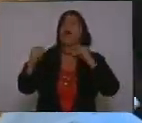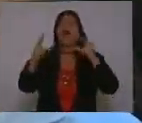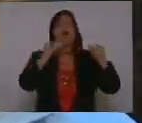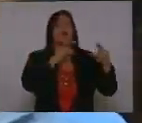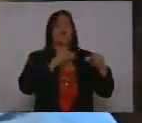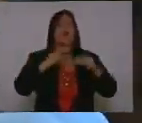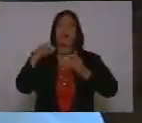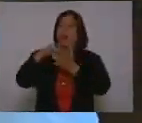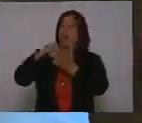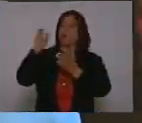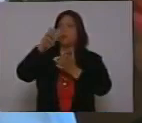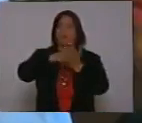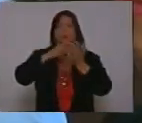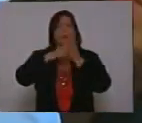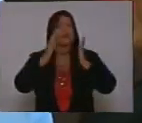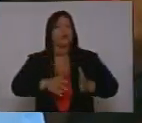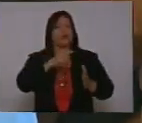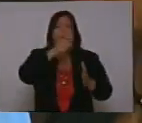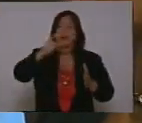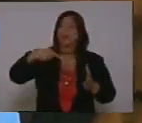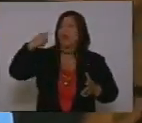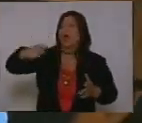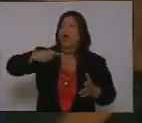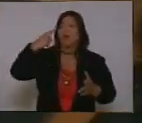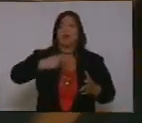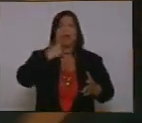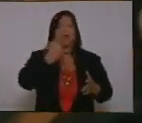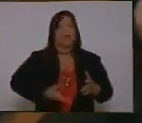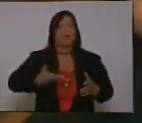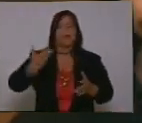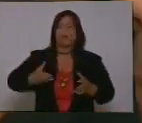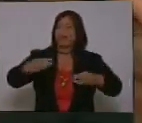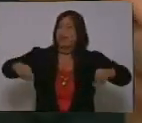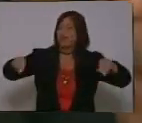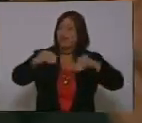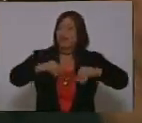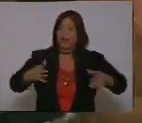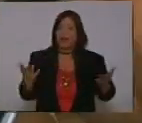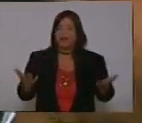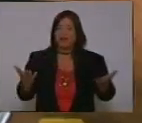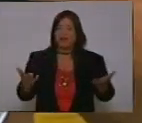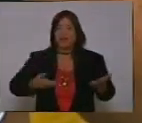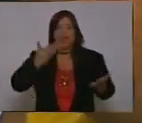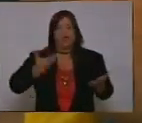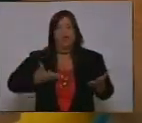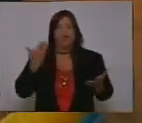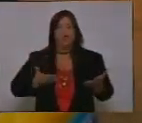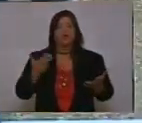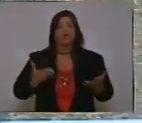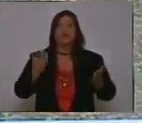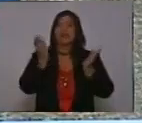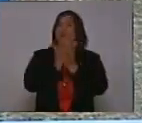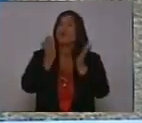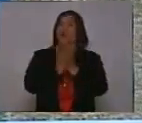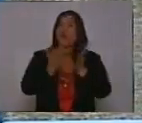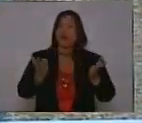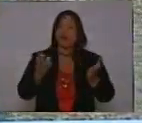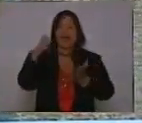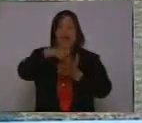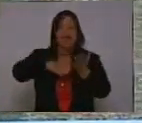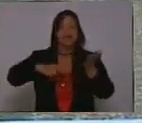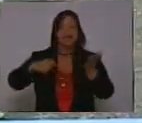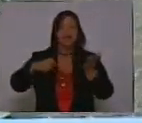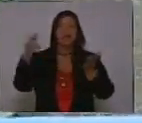los productores, para hablar para las personas. ¿Cuál es la importancia de la tierra? ¿Cuál es la importancia de una escuela agrícola